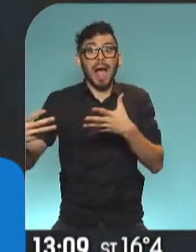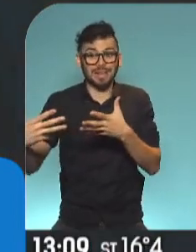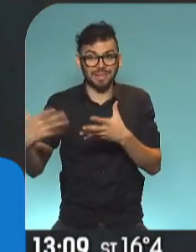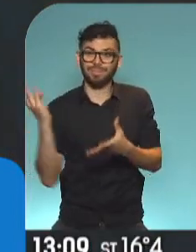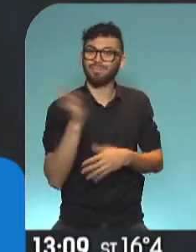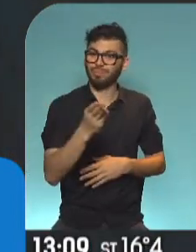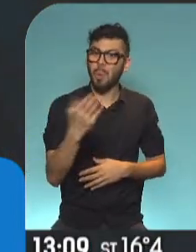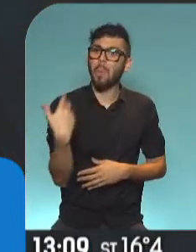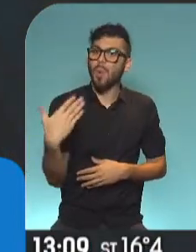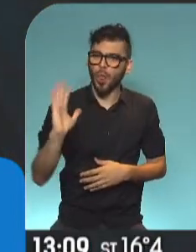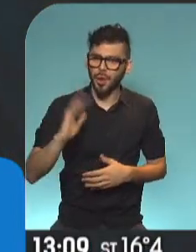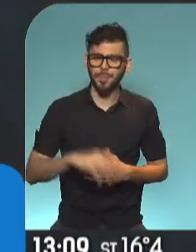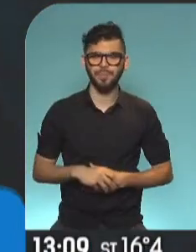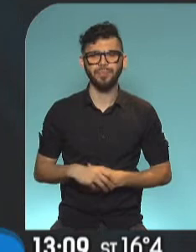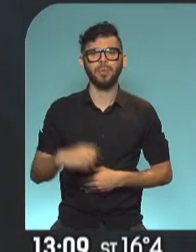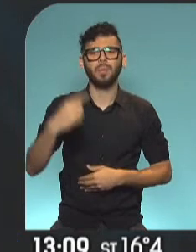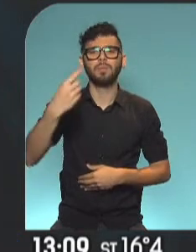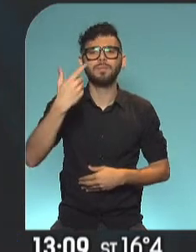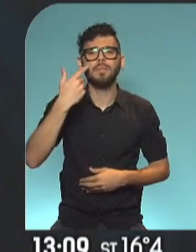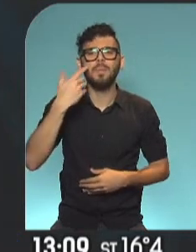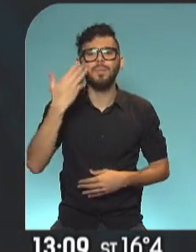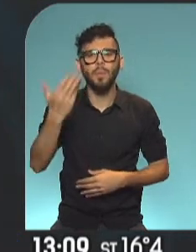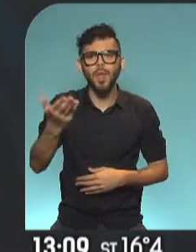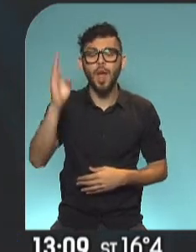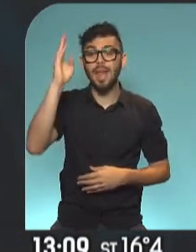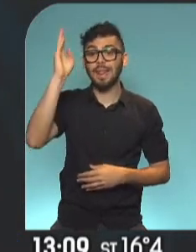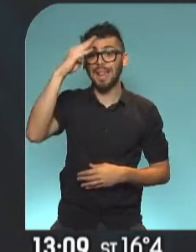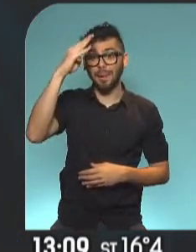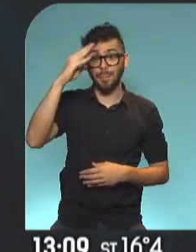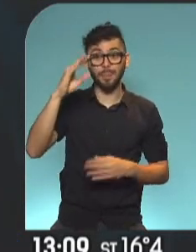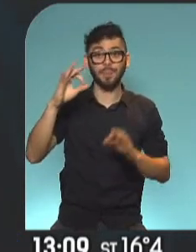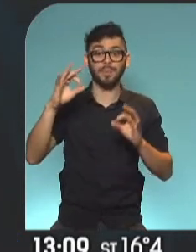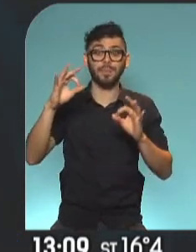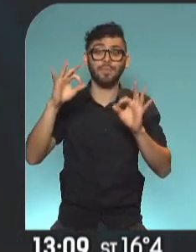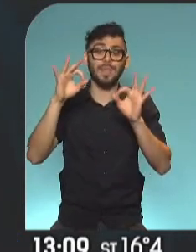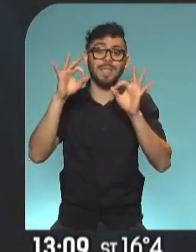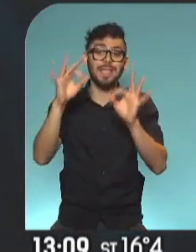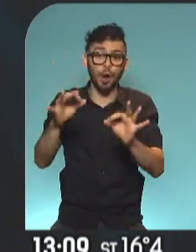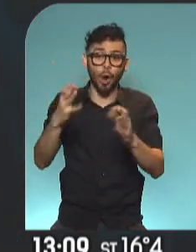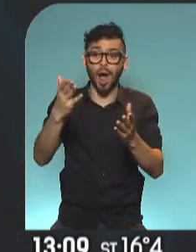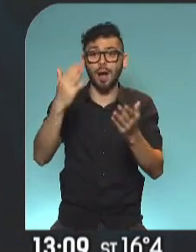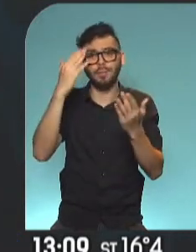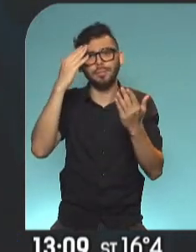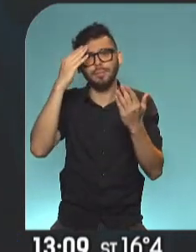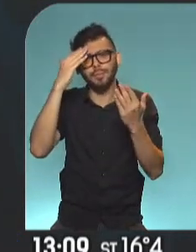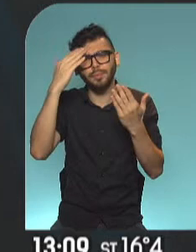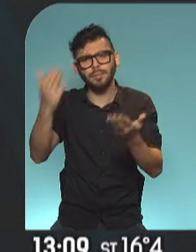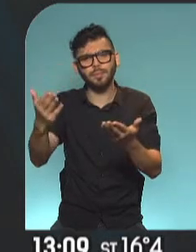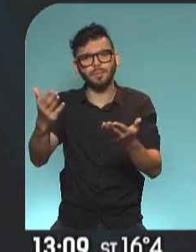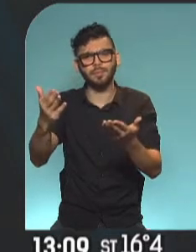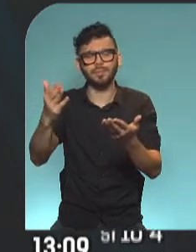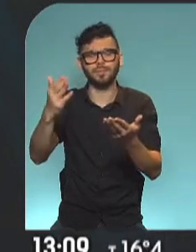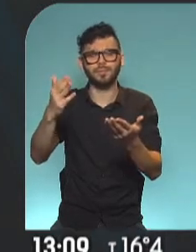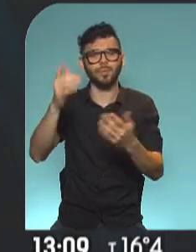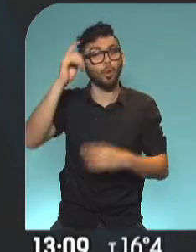Los invito a que compartamos las imágenes de cuando Donald Trump llegó para homenajear a la